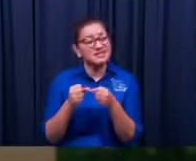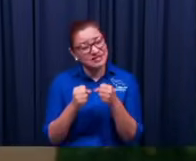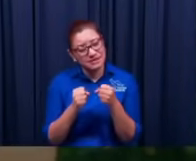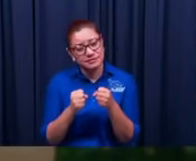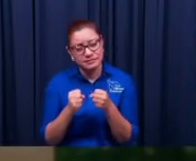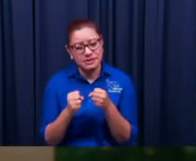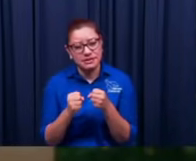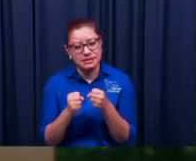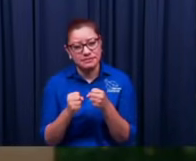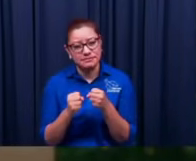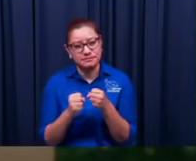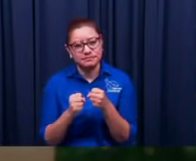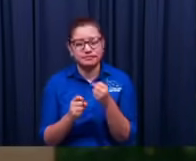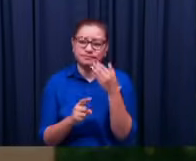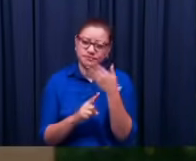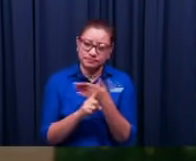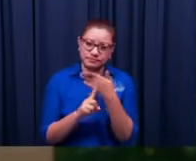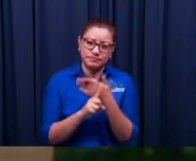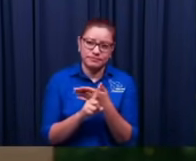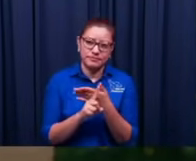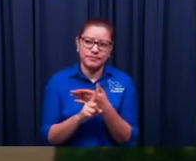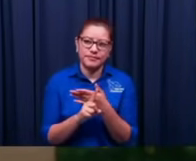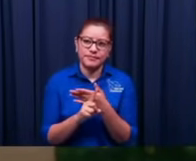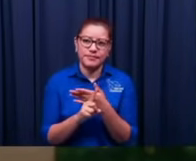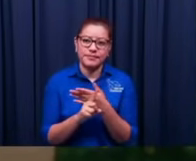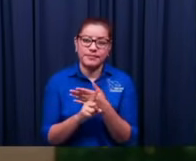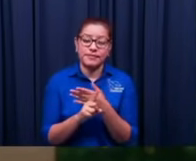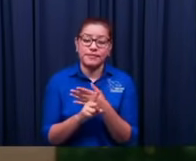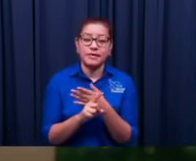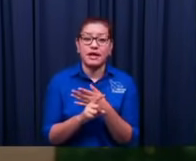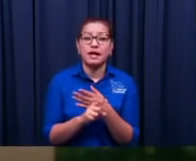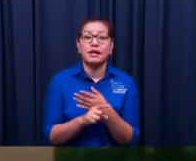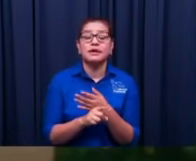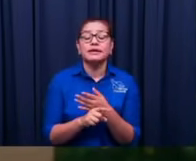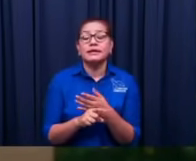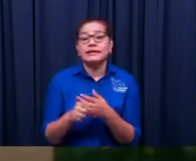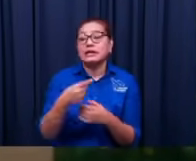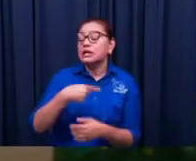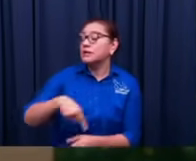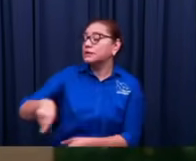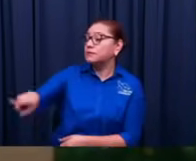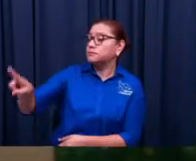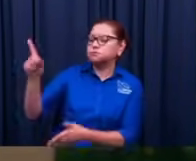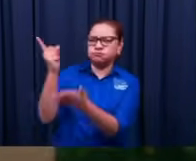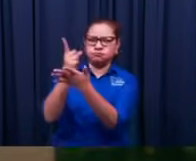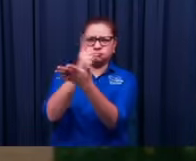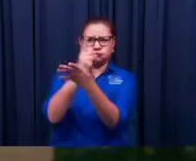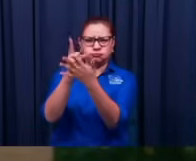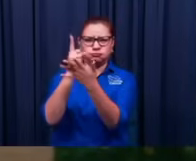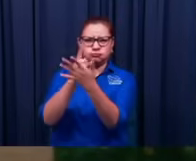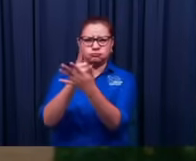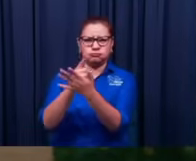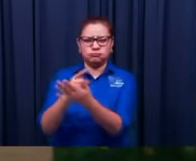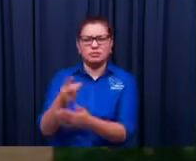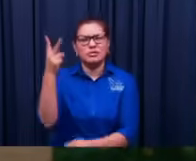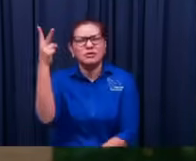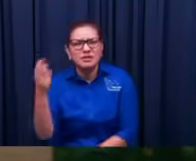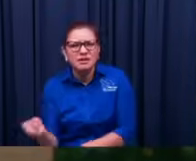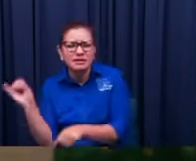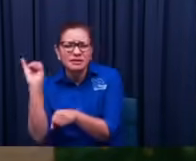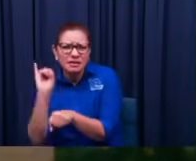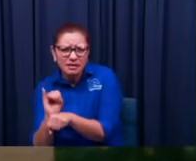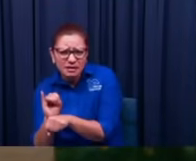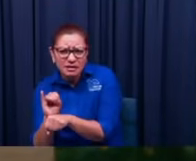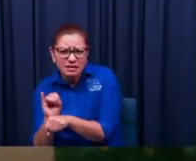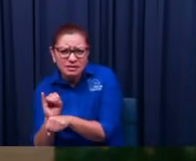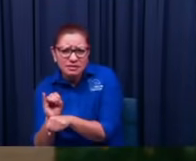ser un conflicto. Y ya vas otra vez para ahí. Cuando se iba a chupar no le alegaba, pero cuando viene a la iglesia ya le alega.